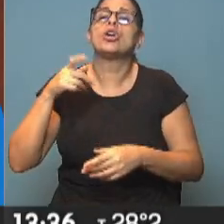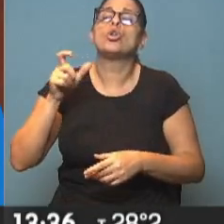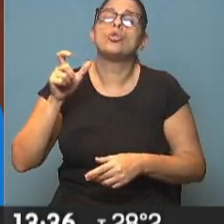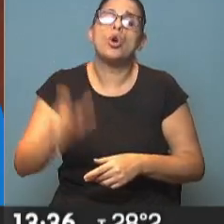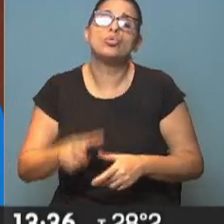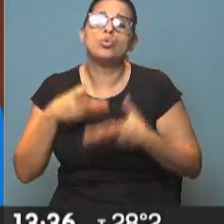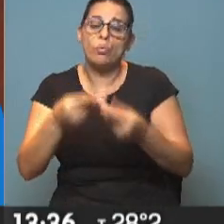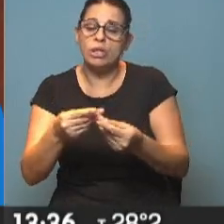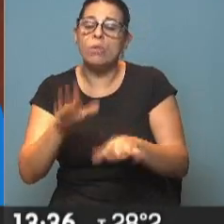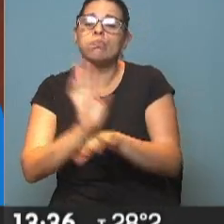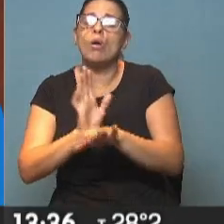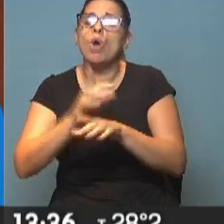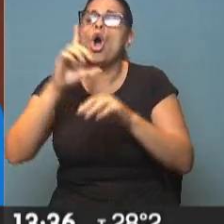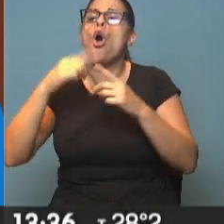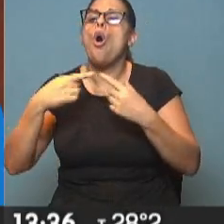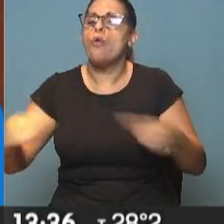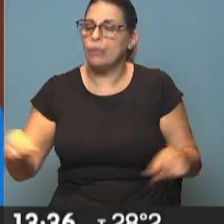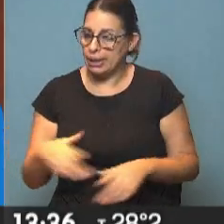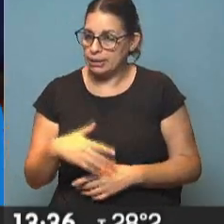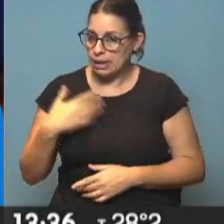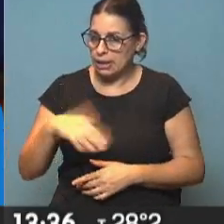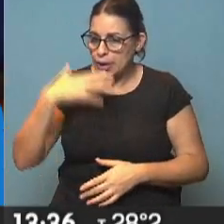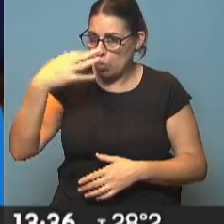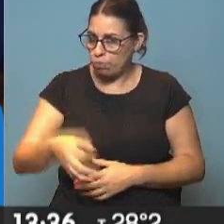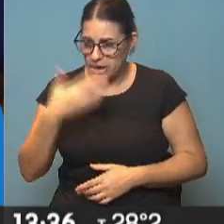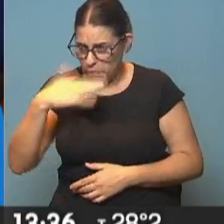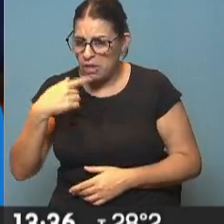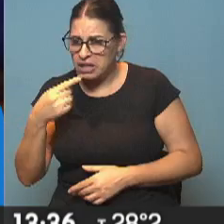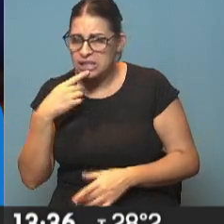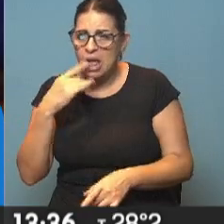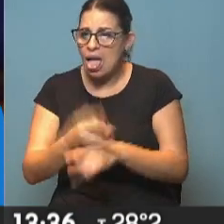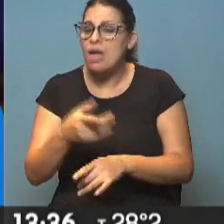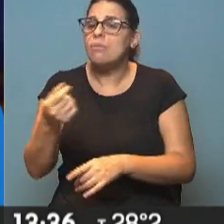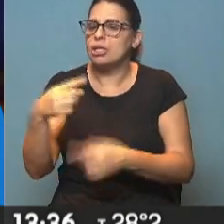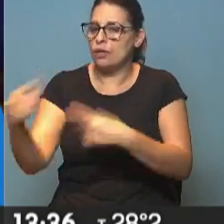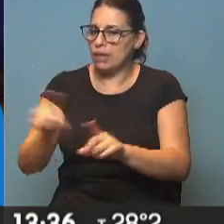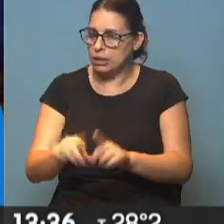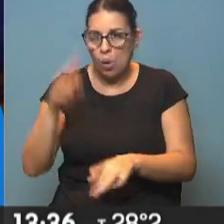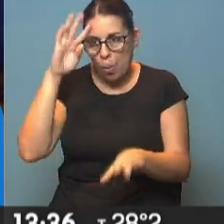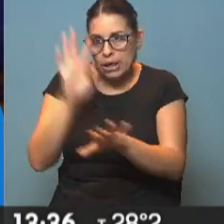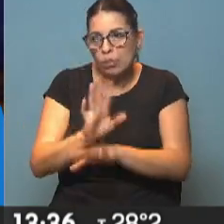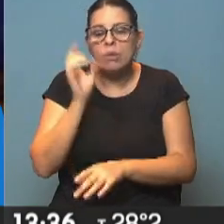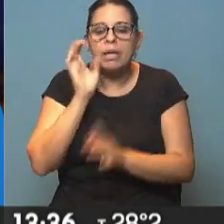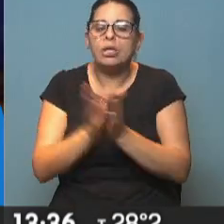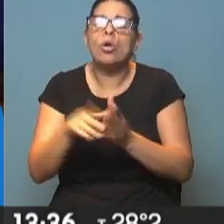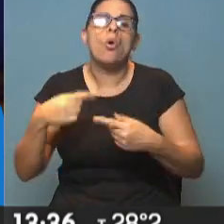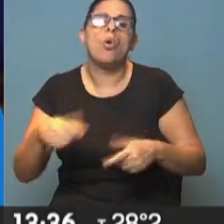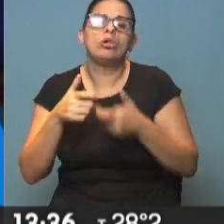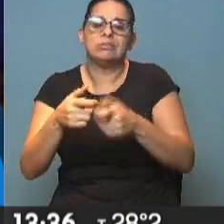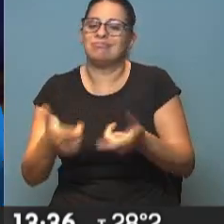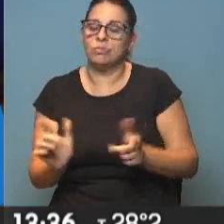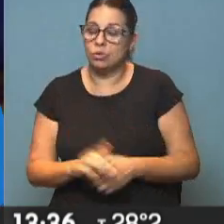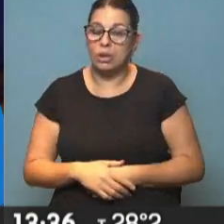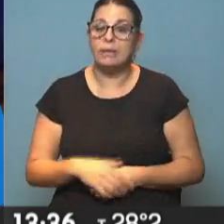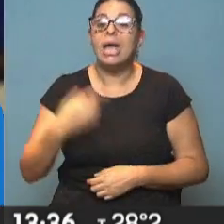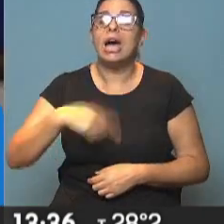sea se está obligando a cumplir con lo que se está ofreciendo como consumidor después no te puede decir no ese pero no era o me equivoqué yo no tengo los equipos a veces pasa que